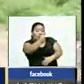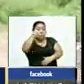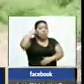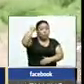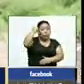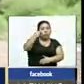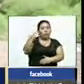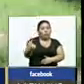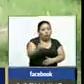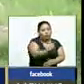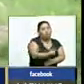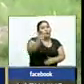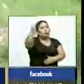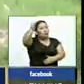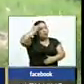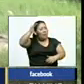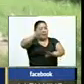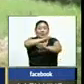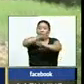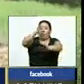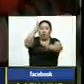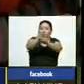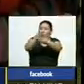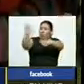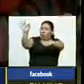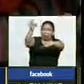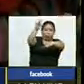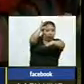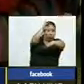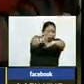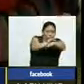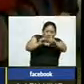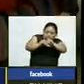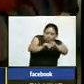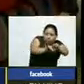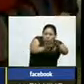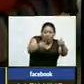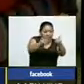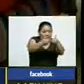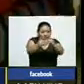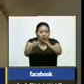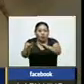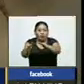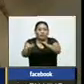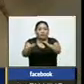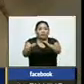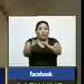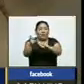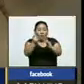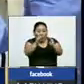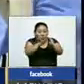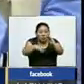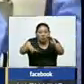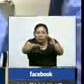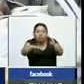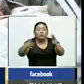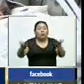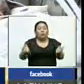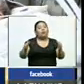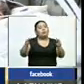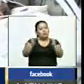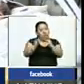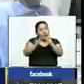que la ciudadanía pueda impedir que el zancudo transmisor del dengue se expanda en diferentes partes que no han sido afectadas todavía y